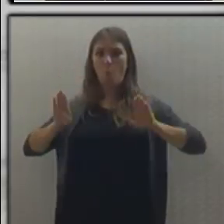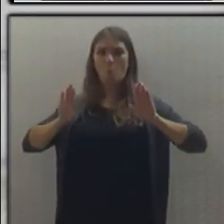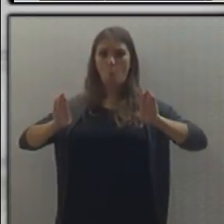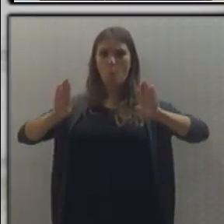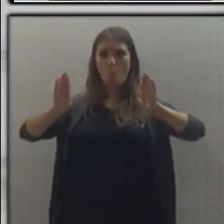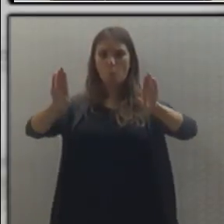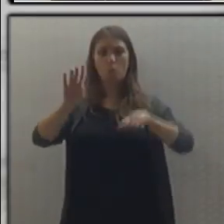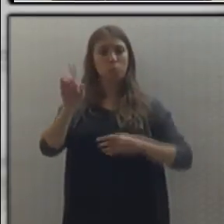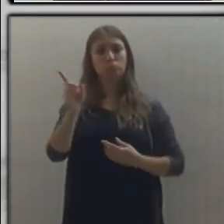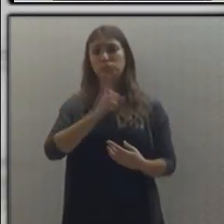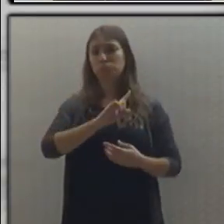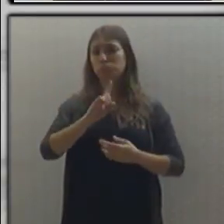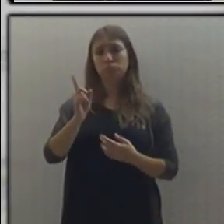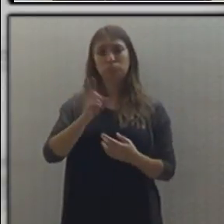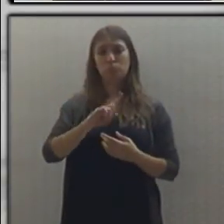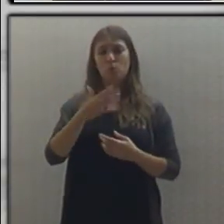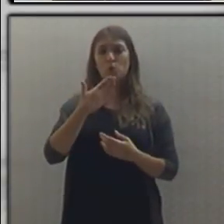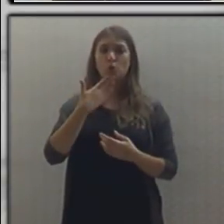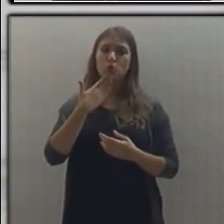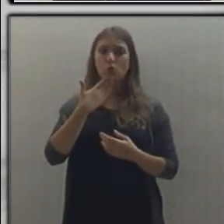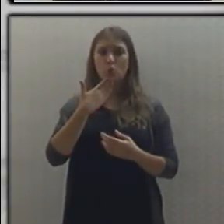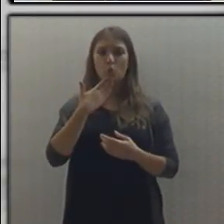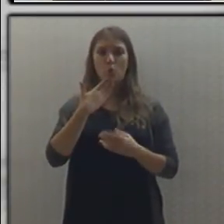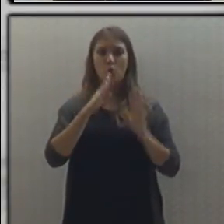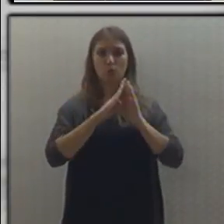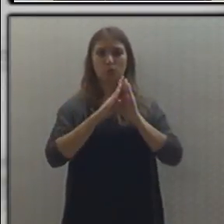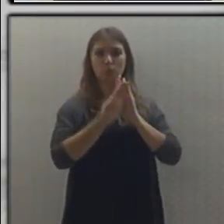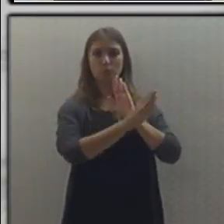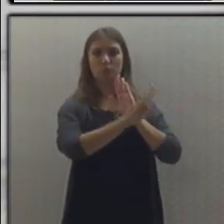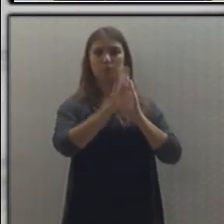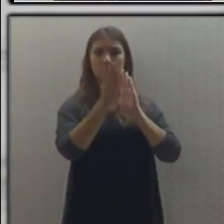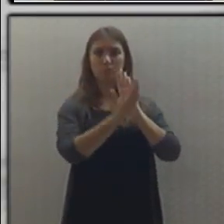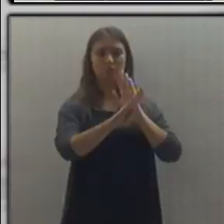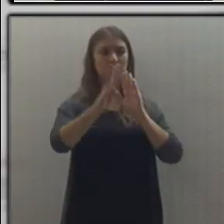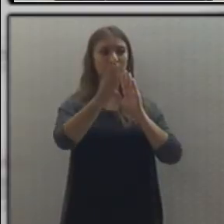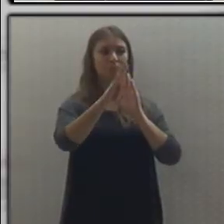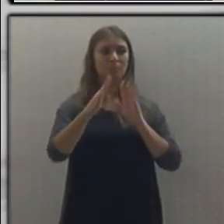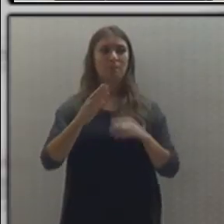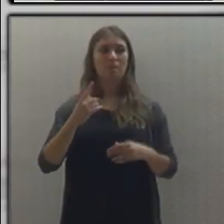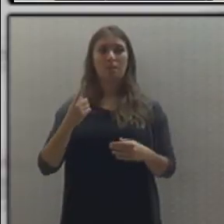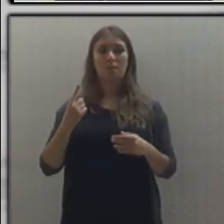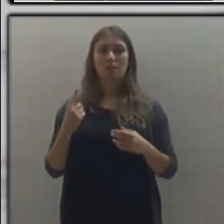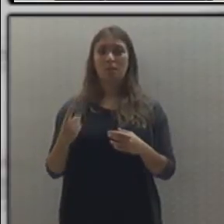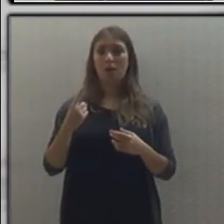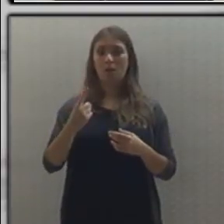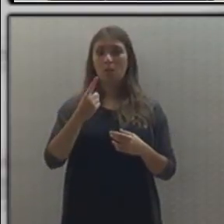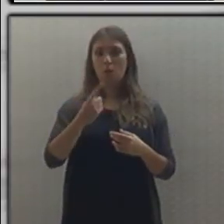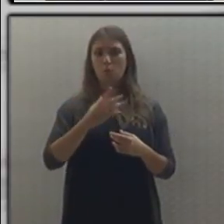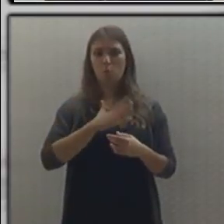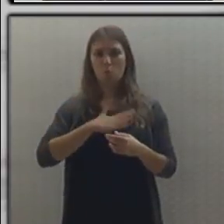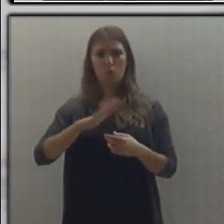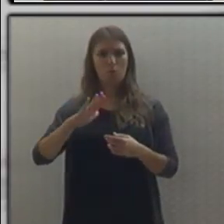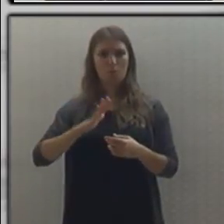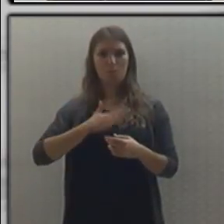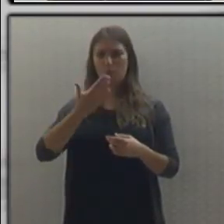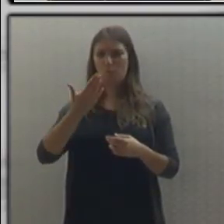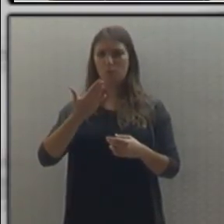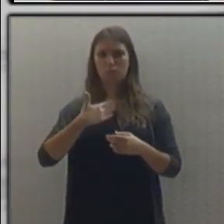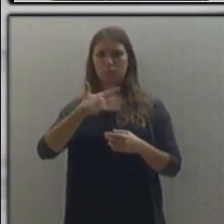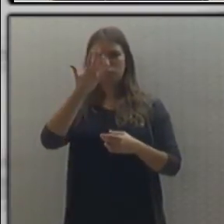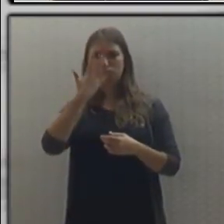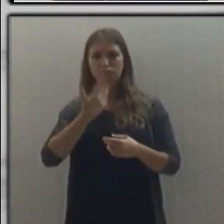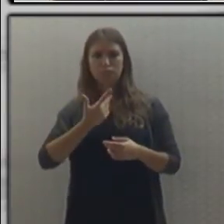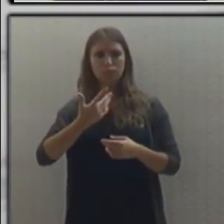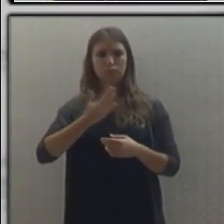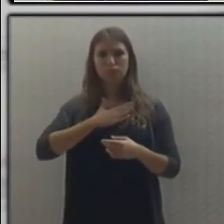que se produce una especie de bolsas que luego cada persona puede colonizar y puede personalizar, que creo que es